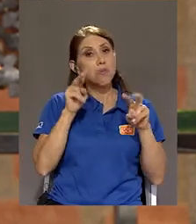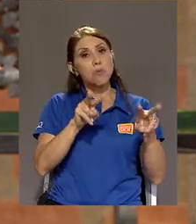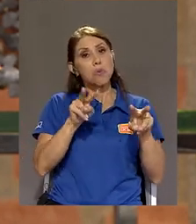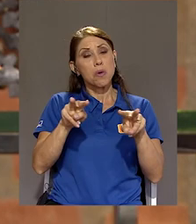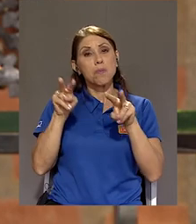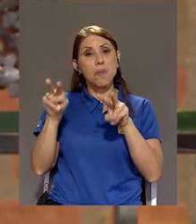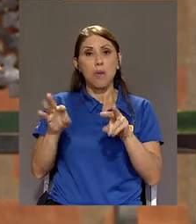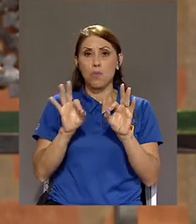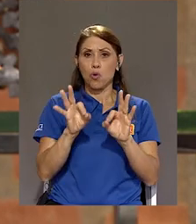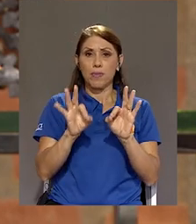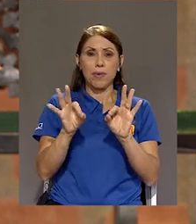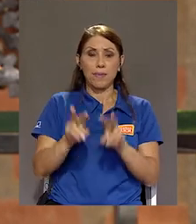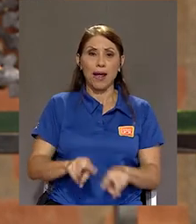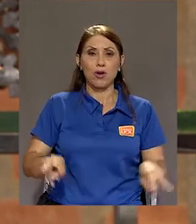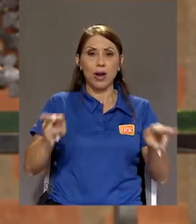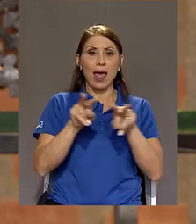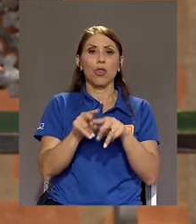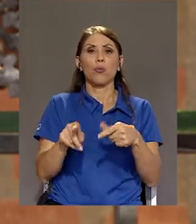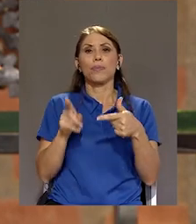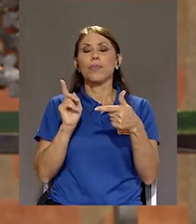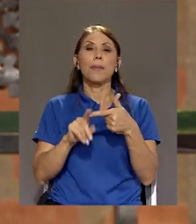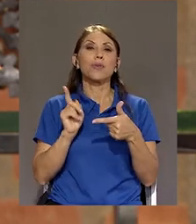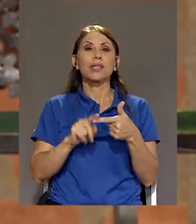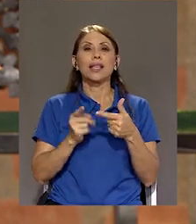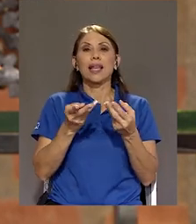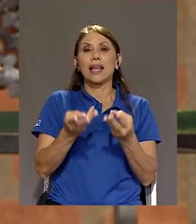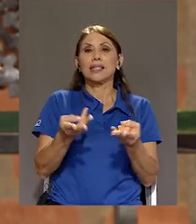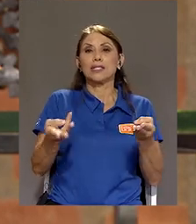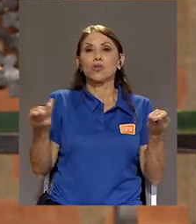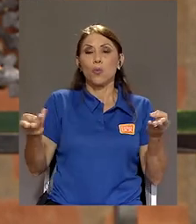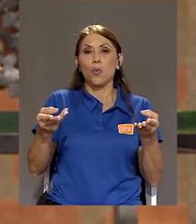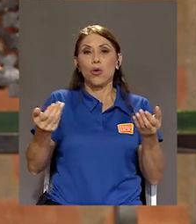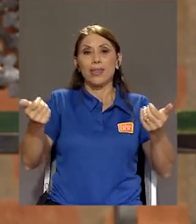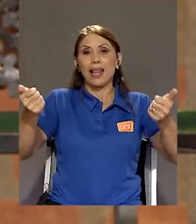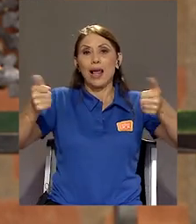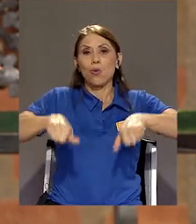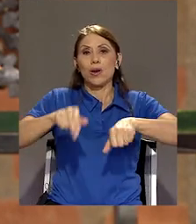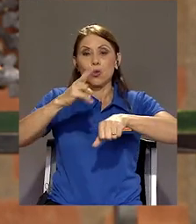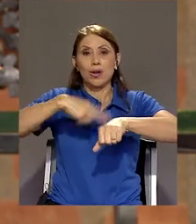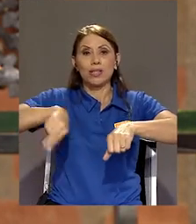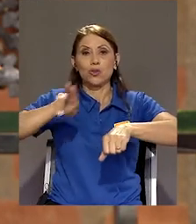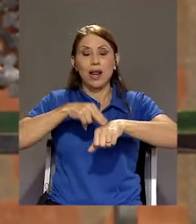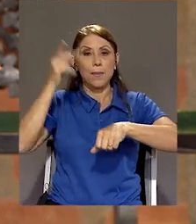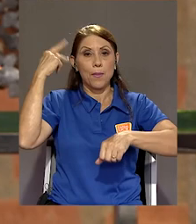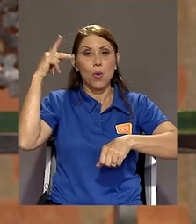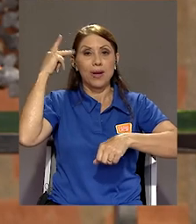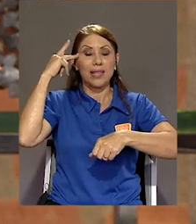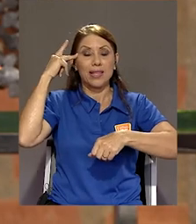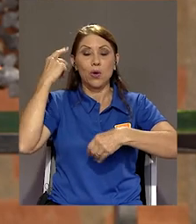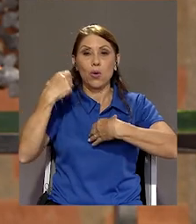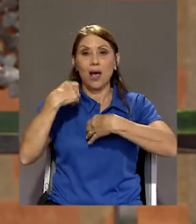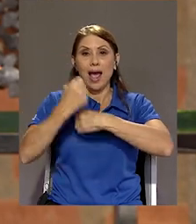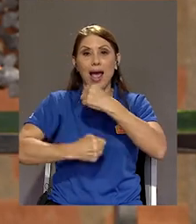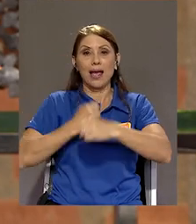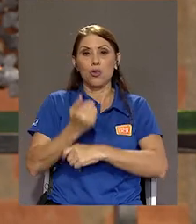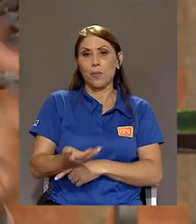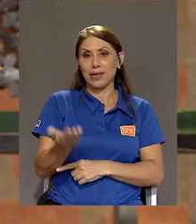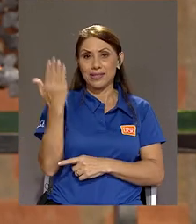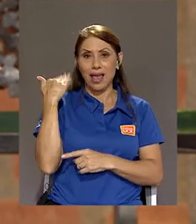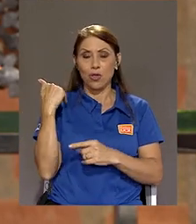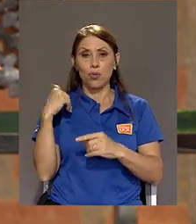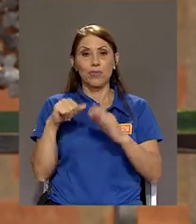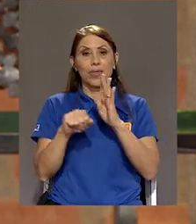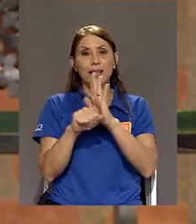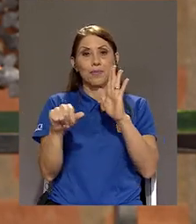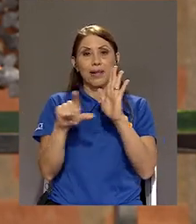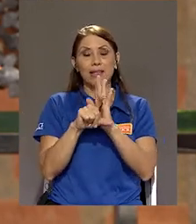sectores. Vamos a tener el insumo del acuerdo nacional político que se hizo el año pasado en la Asamblea Legislativa con los